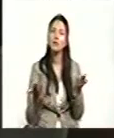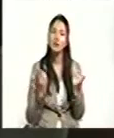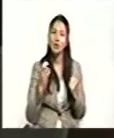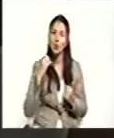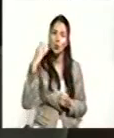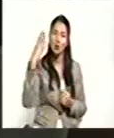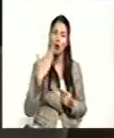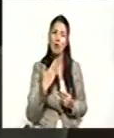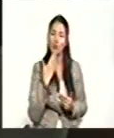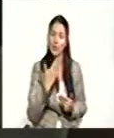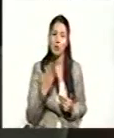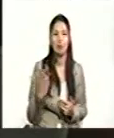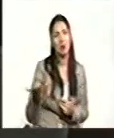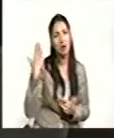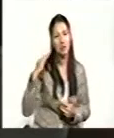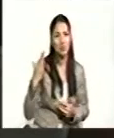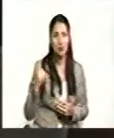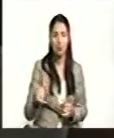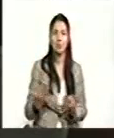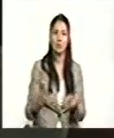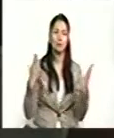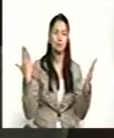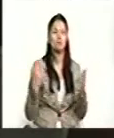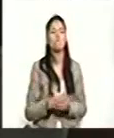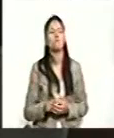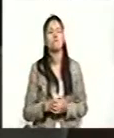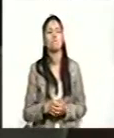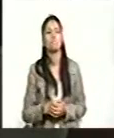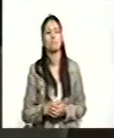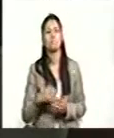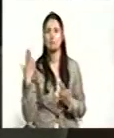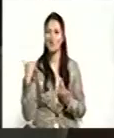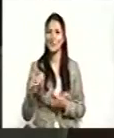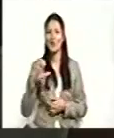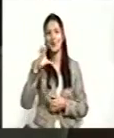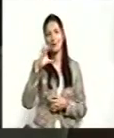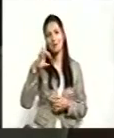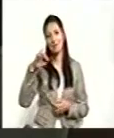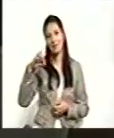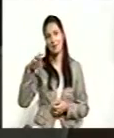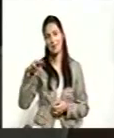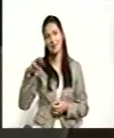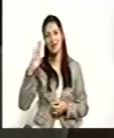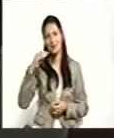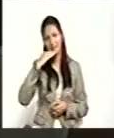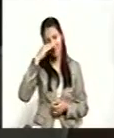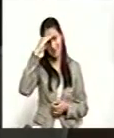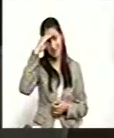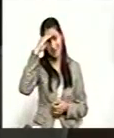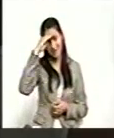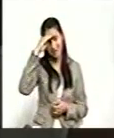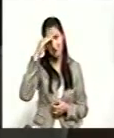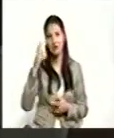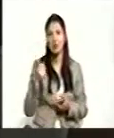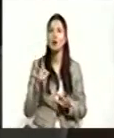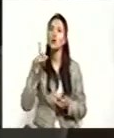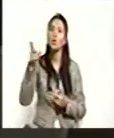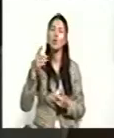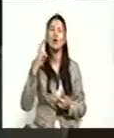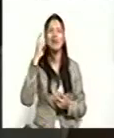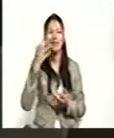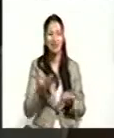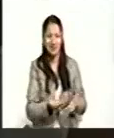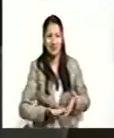que había antes llevamos a empresas públicas de Medellín administrar el Acueducto de